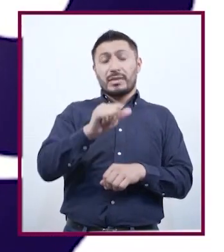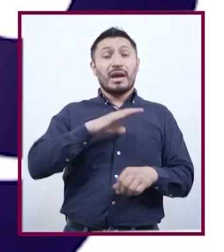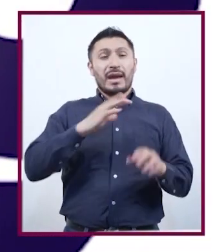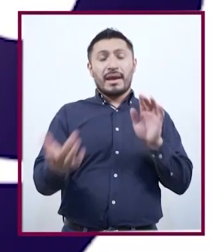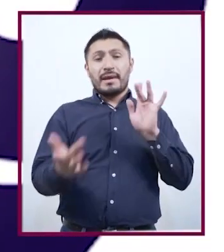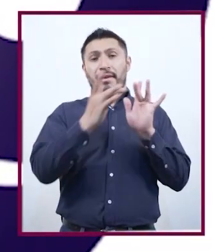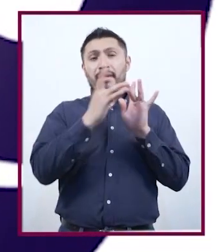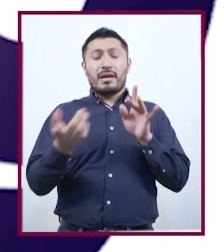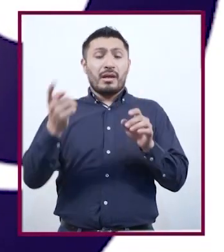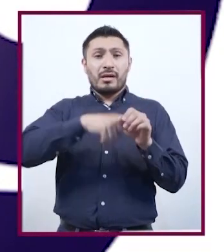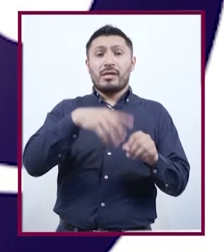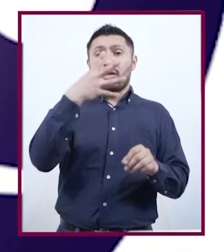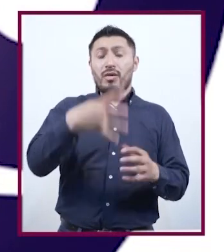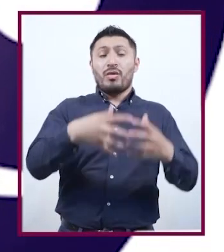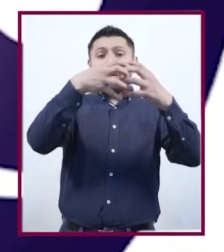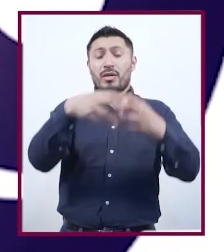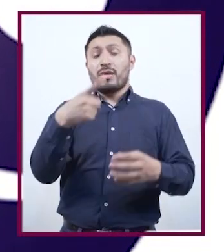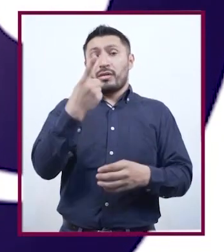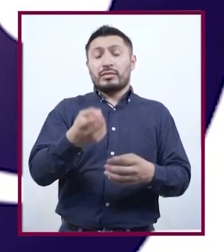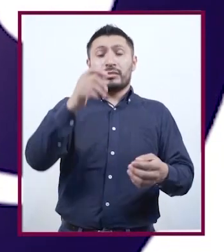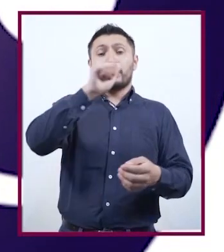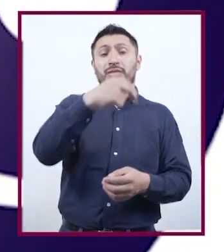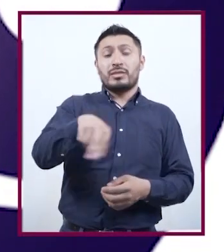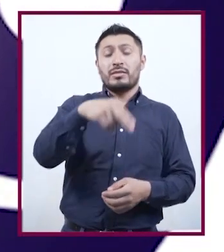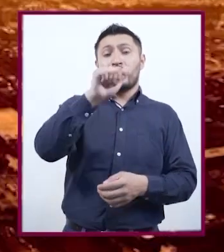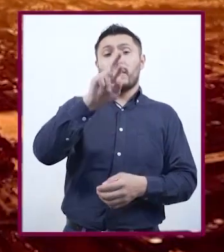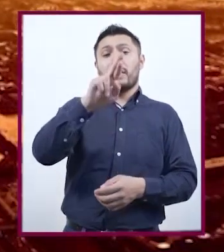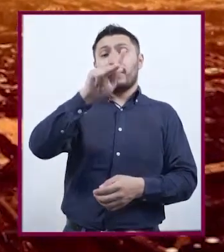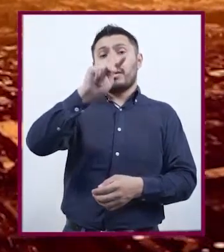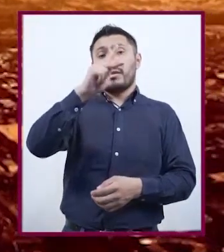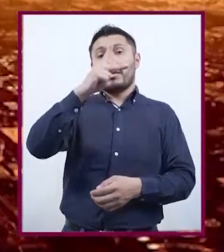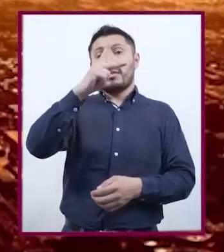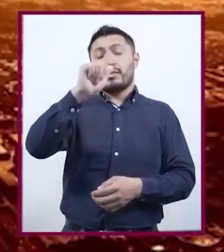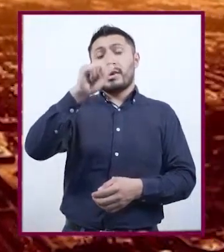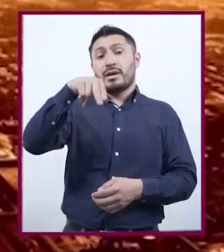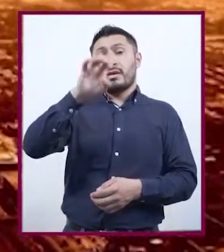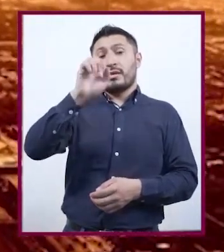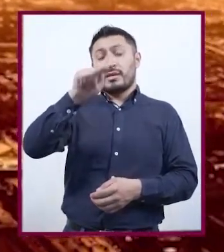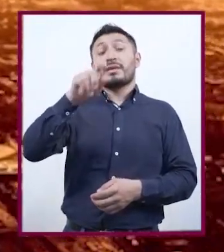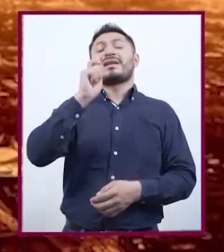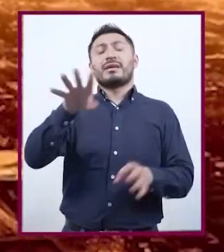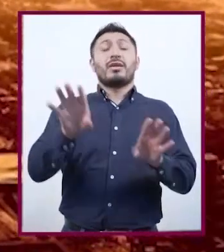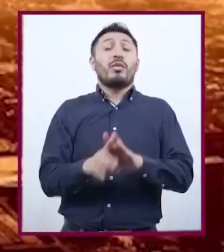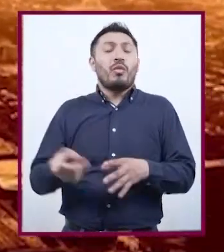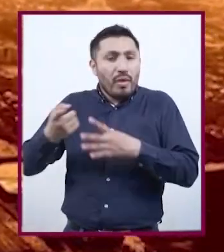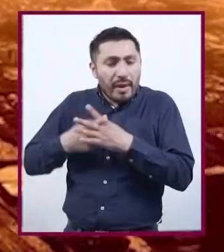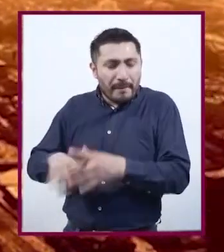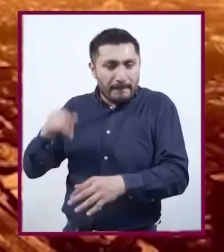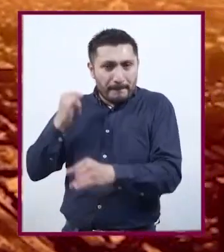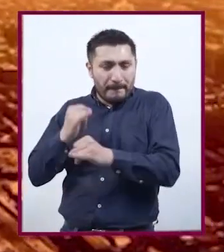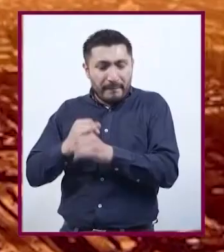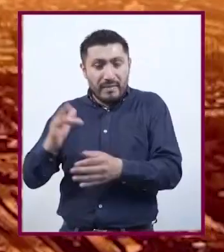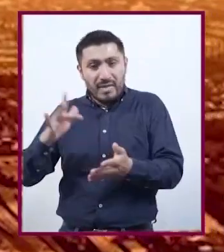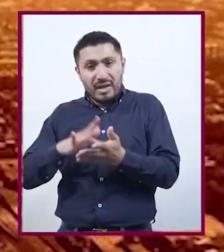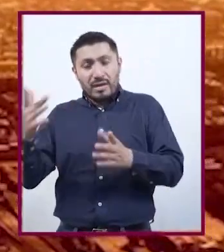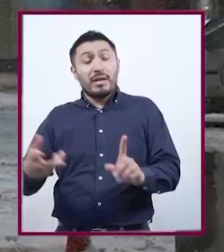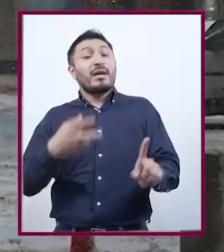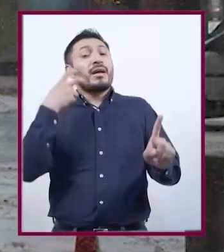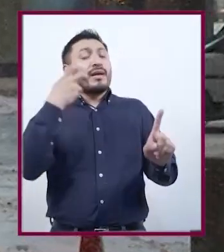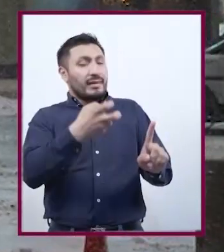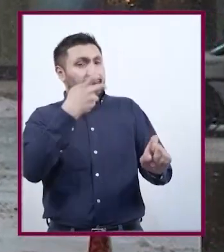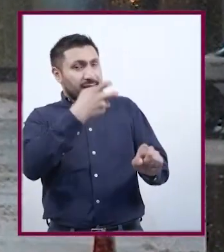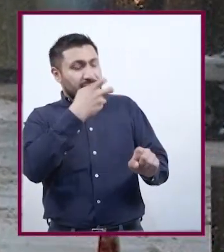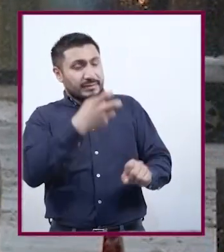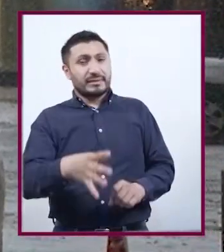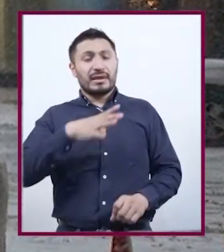sistemas distantes en una red que se denominó ARPANET. El origen de Internet se debe a este logro cuya